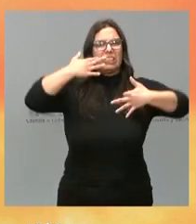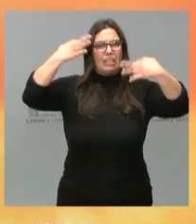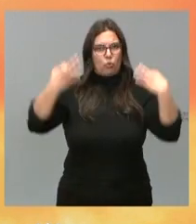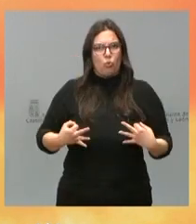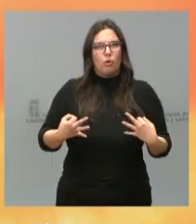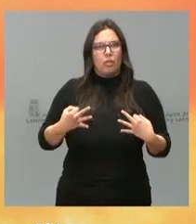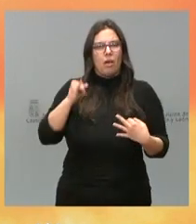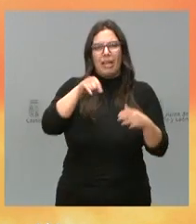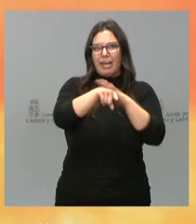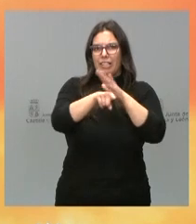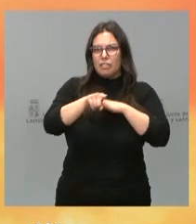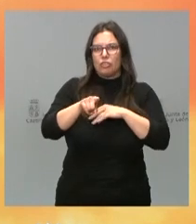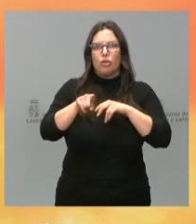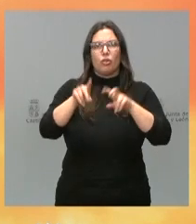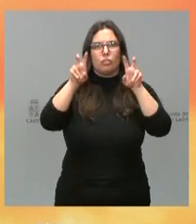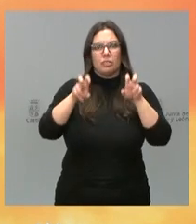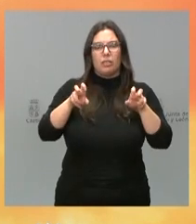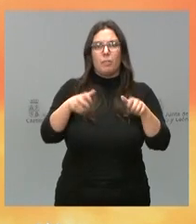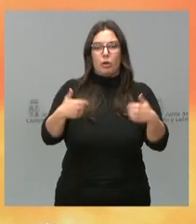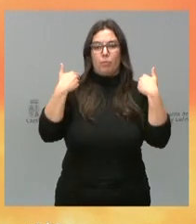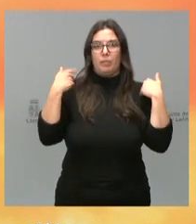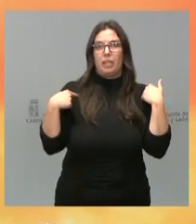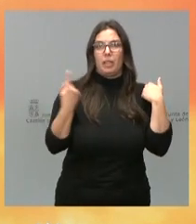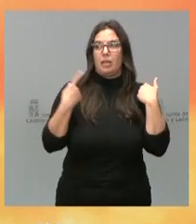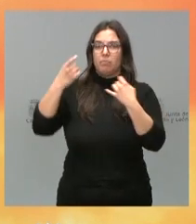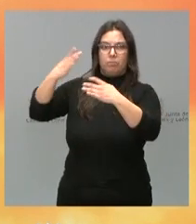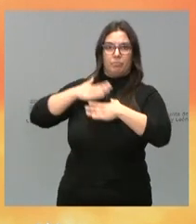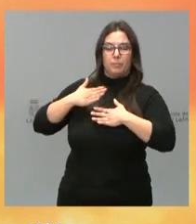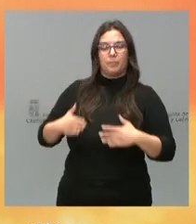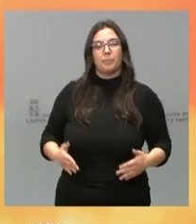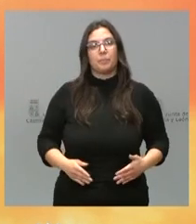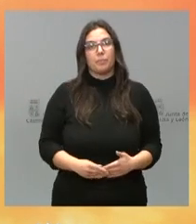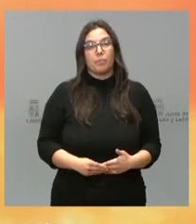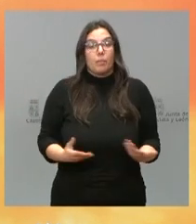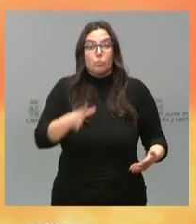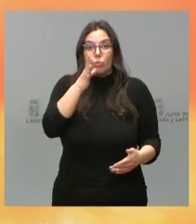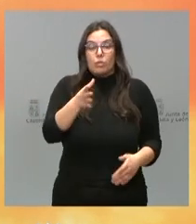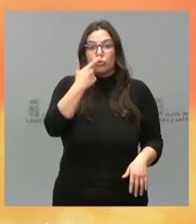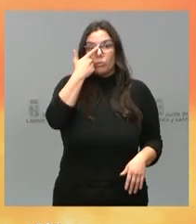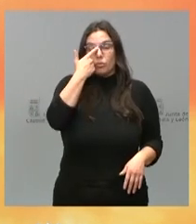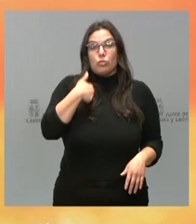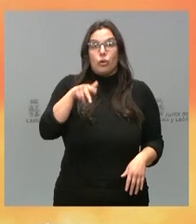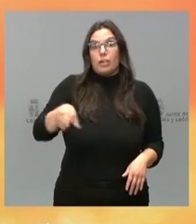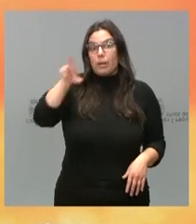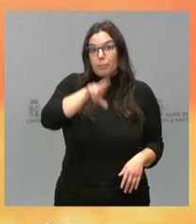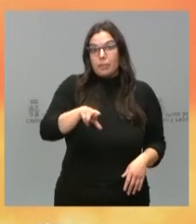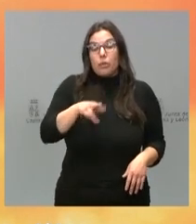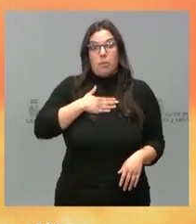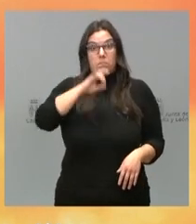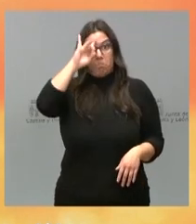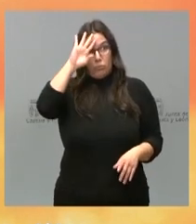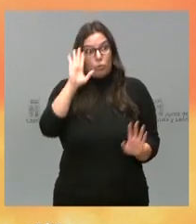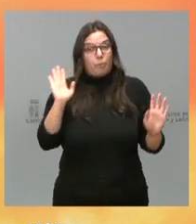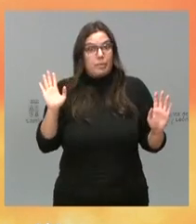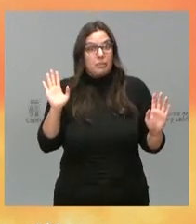la gestión de las competencias que están delegadas por parte del gobierno de España por eso vuelvo a insistir me sorprende